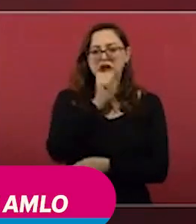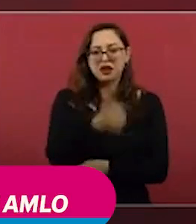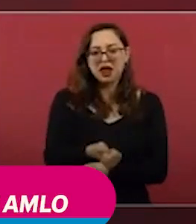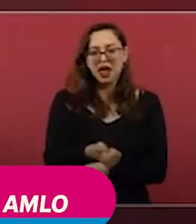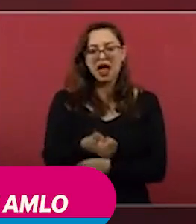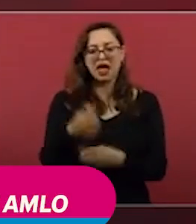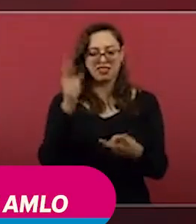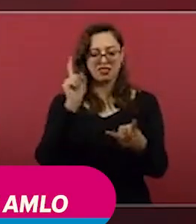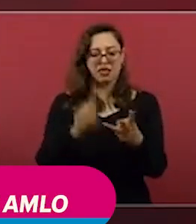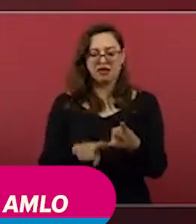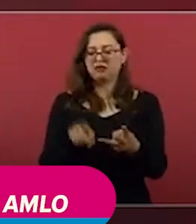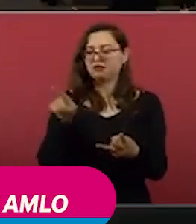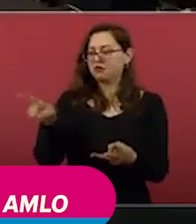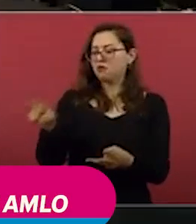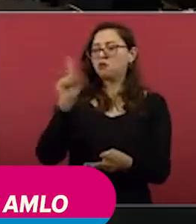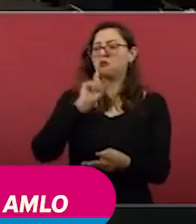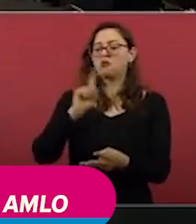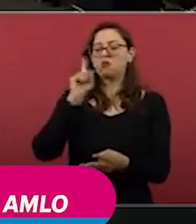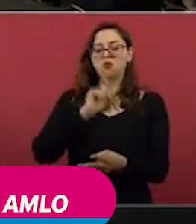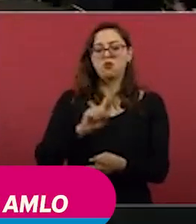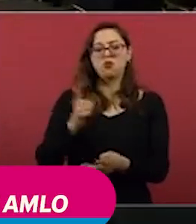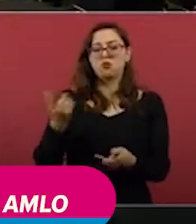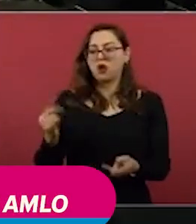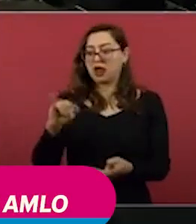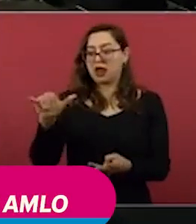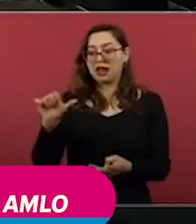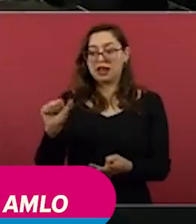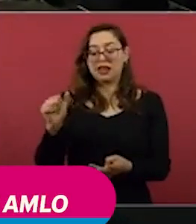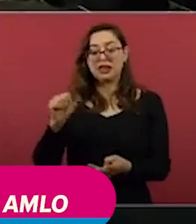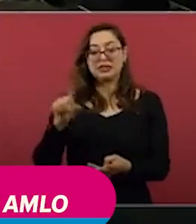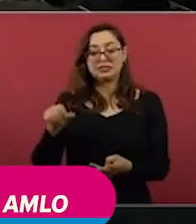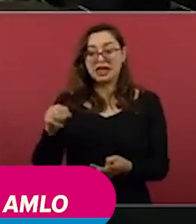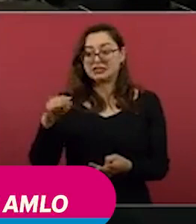era mi candidata la señora Yasmín,